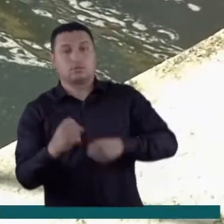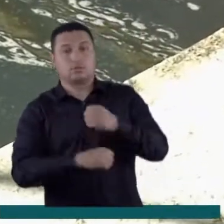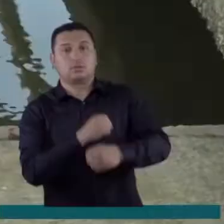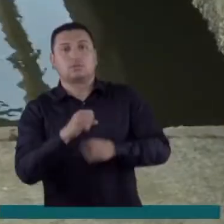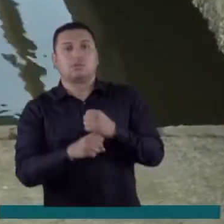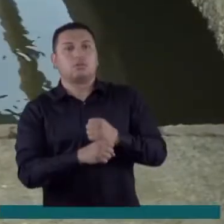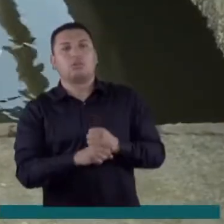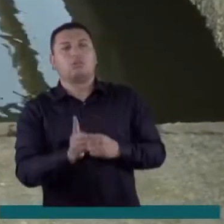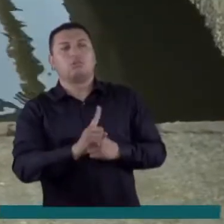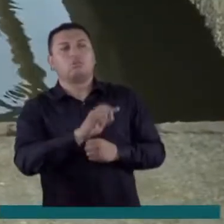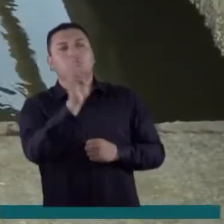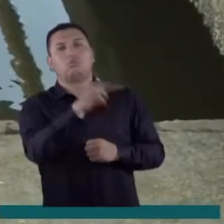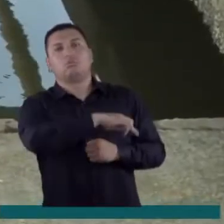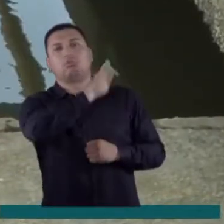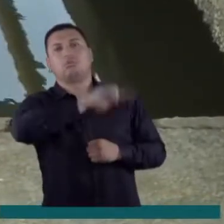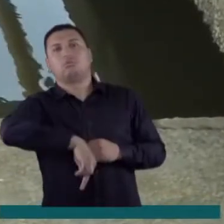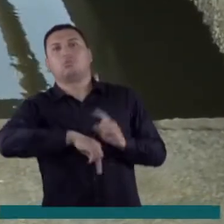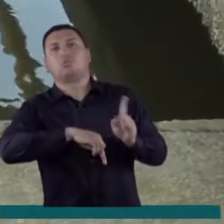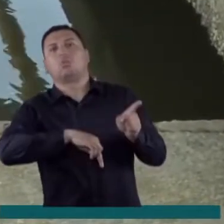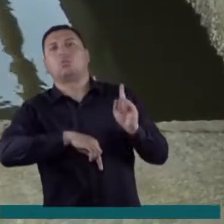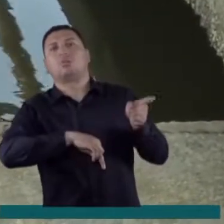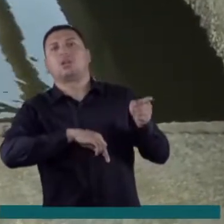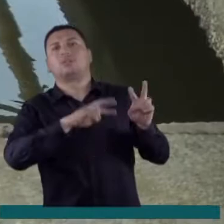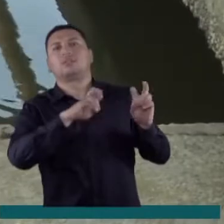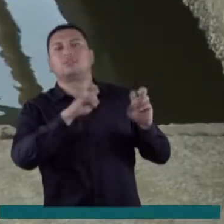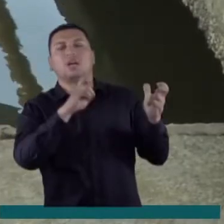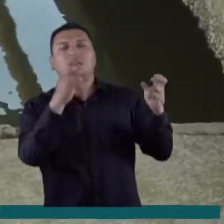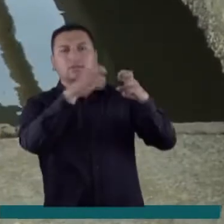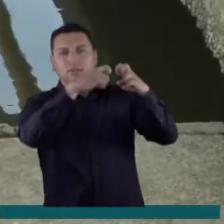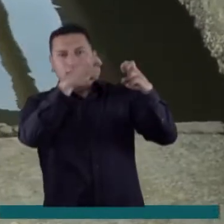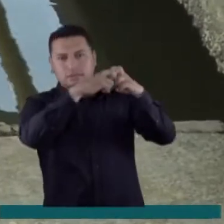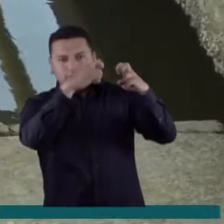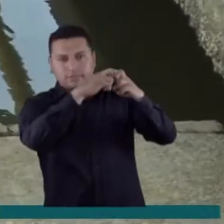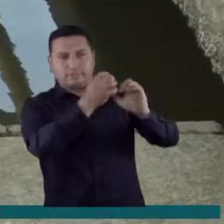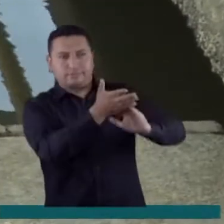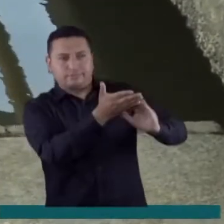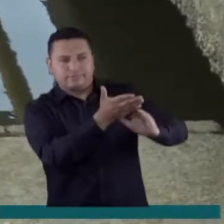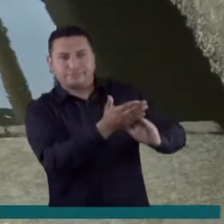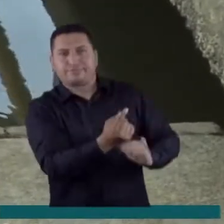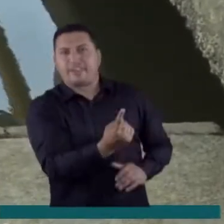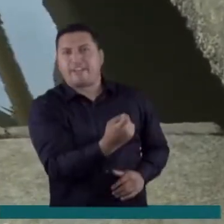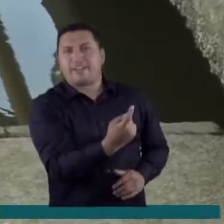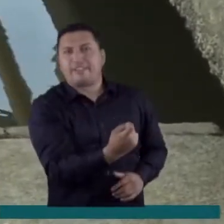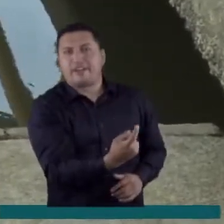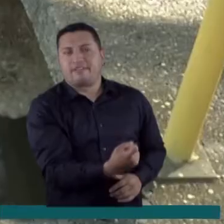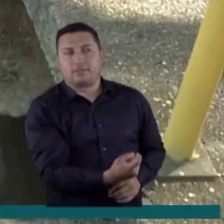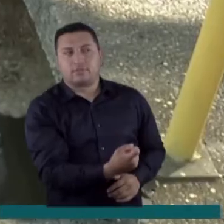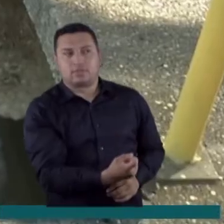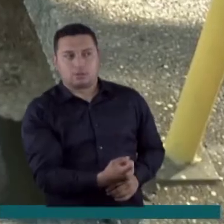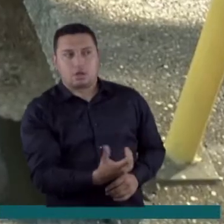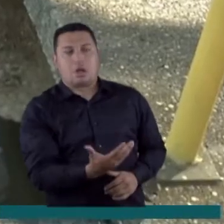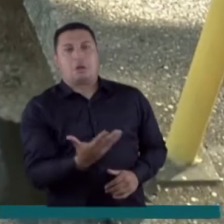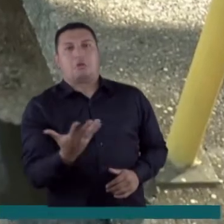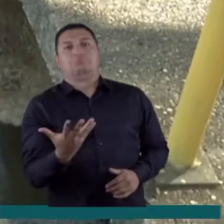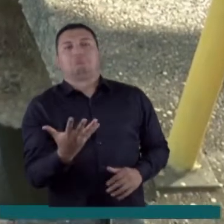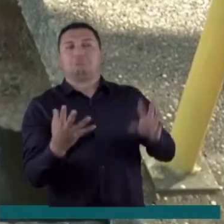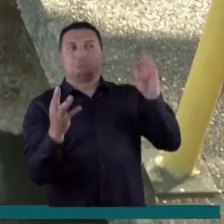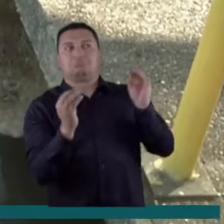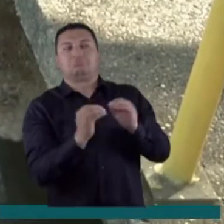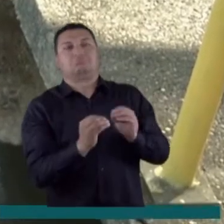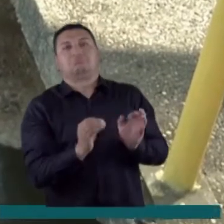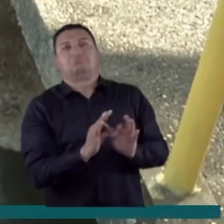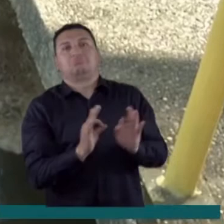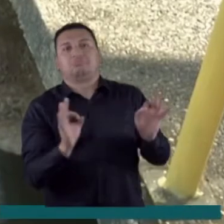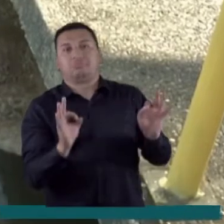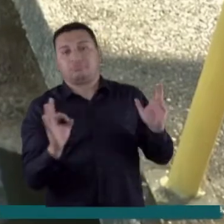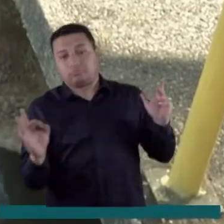de este año fue suspendido por una reformulación en temas de sistemas eléctricos, plantas de tratamiento, entre otros, que